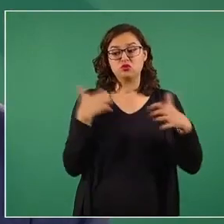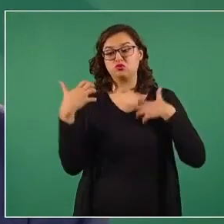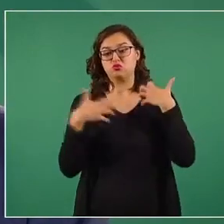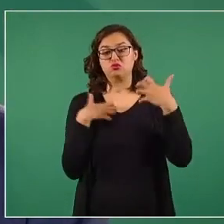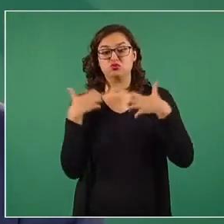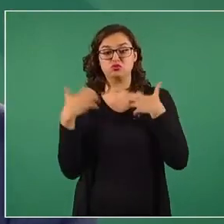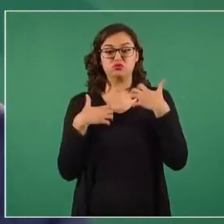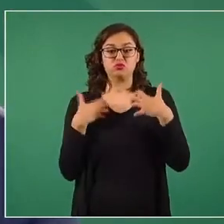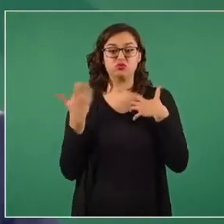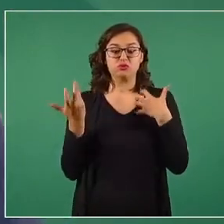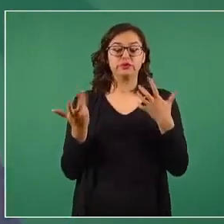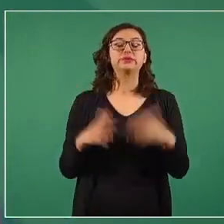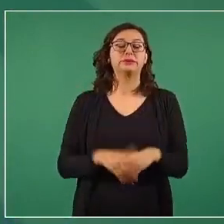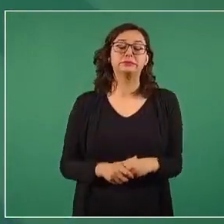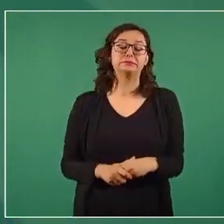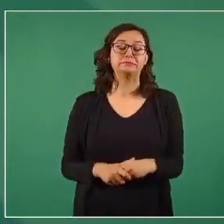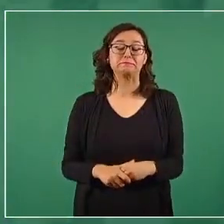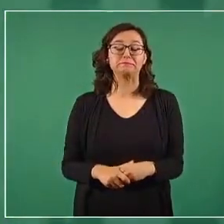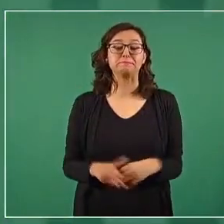eran los